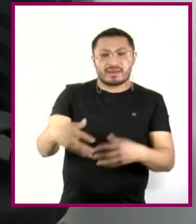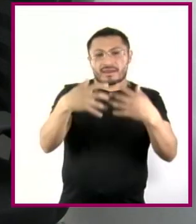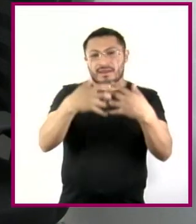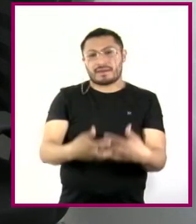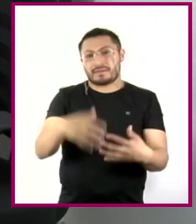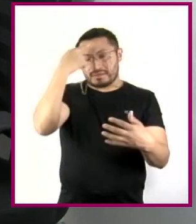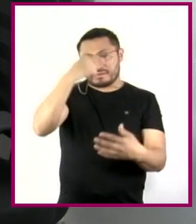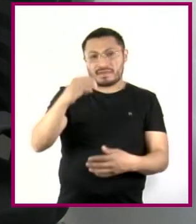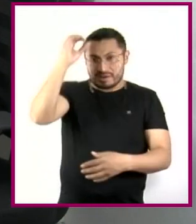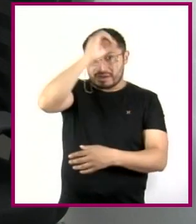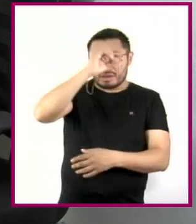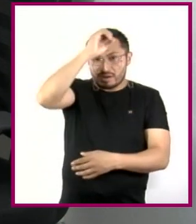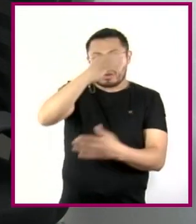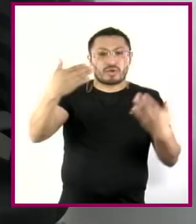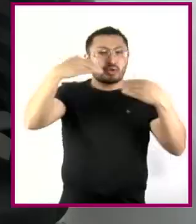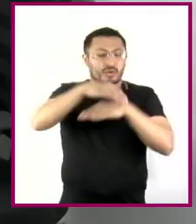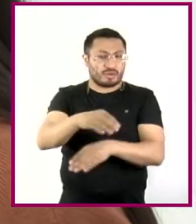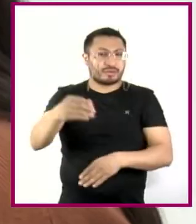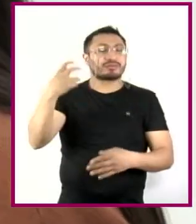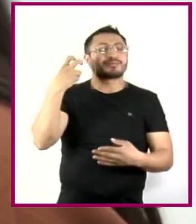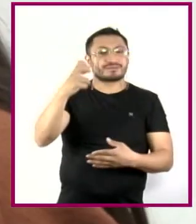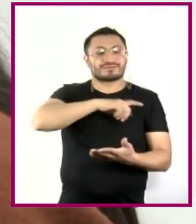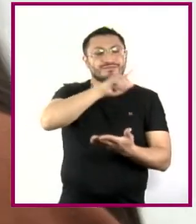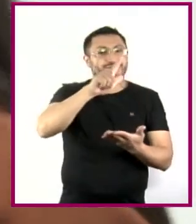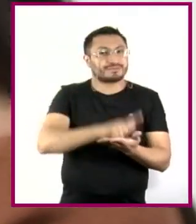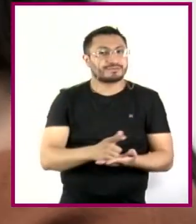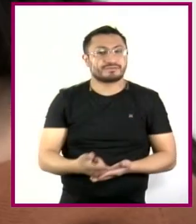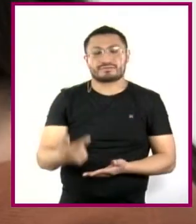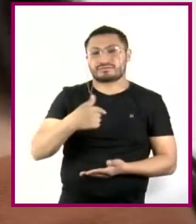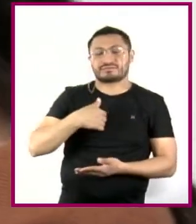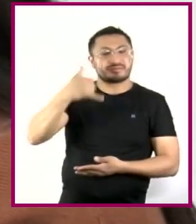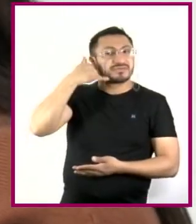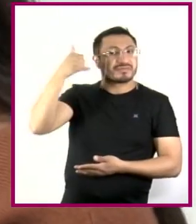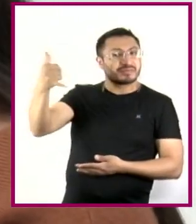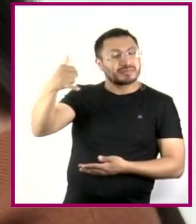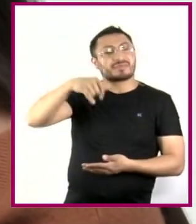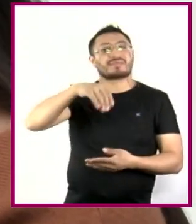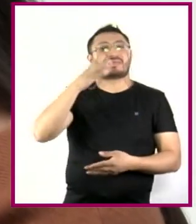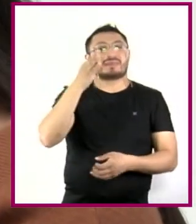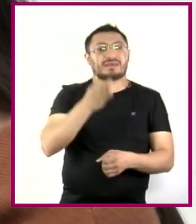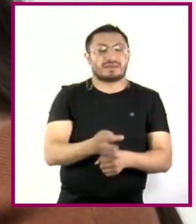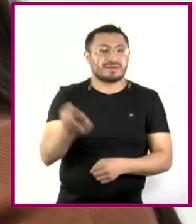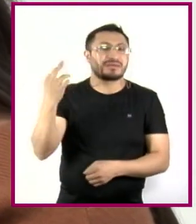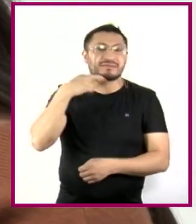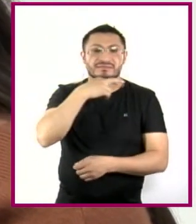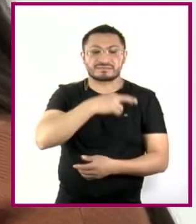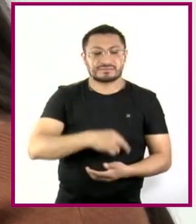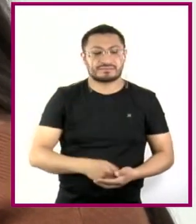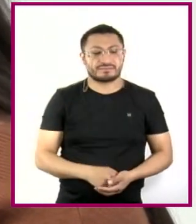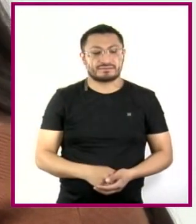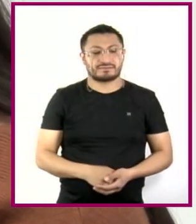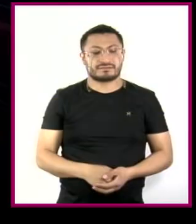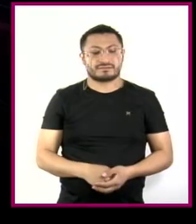para que dé su opinión sobre este principio? Yo marco. Ahora sí fui más rápida.